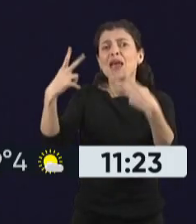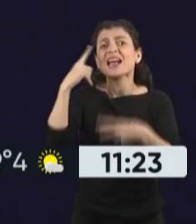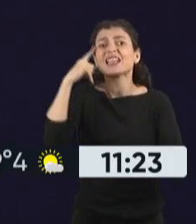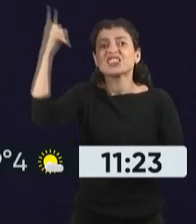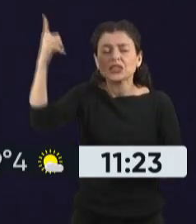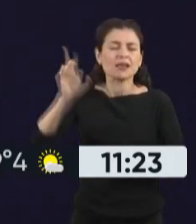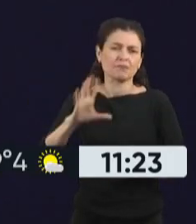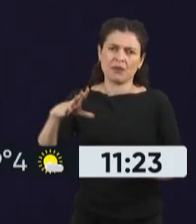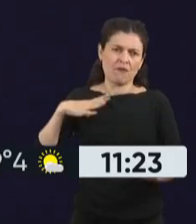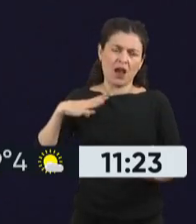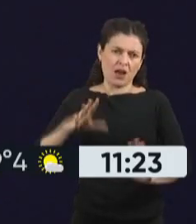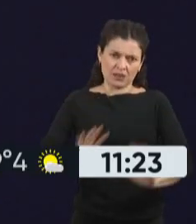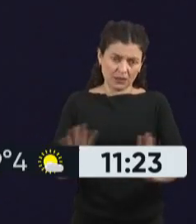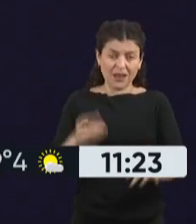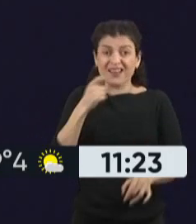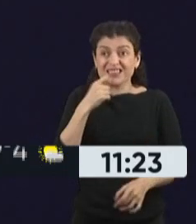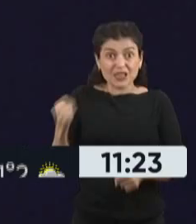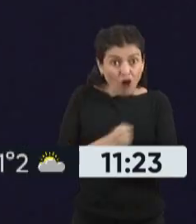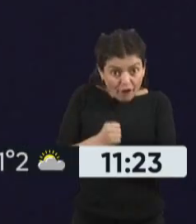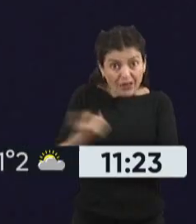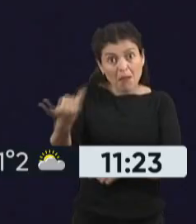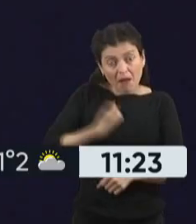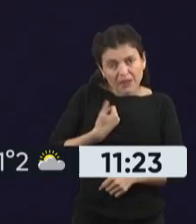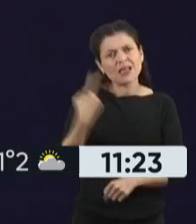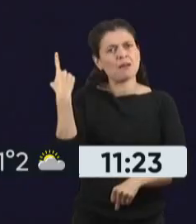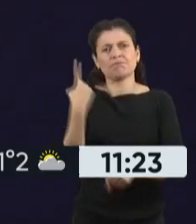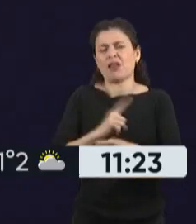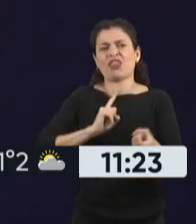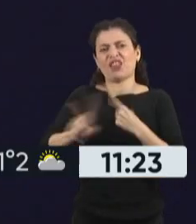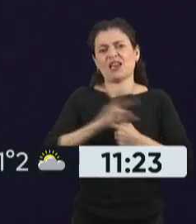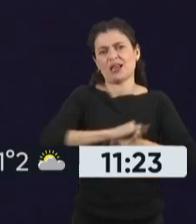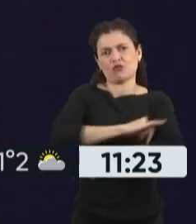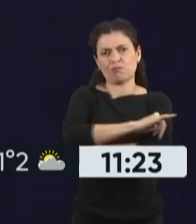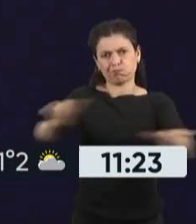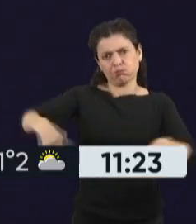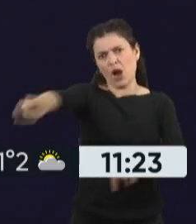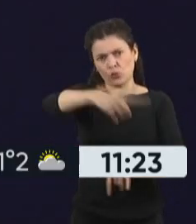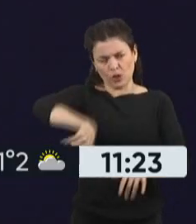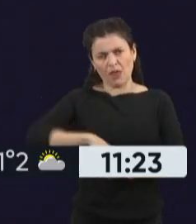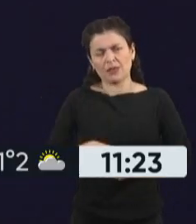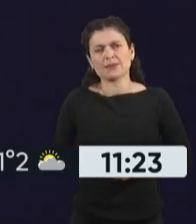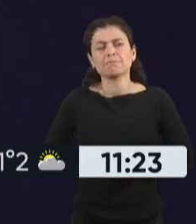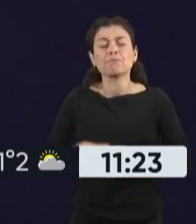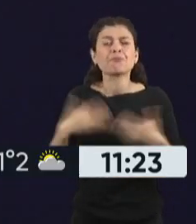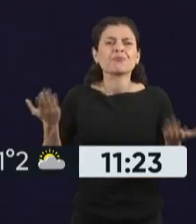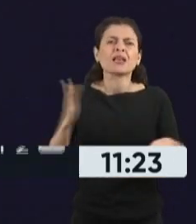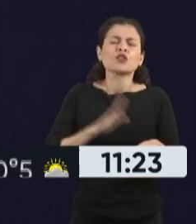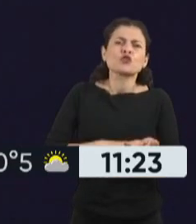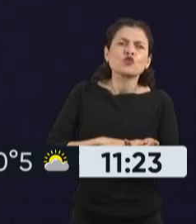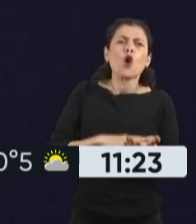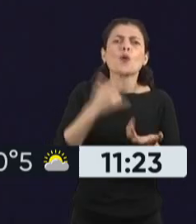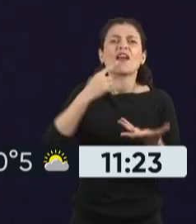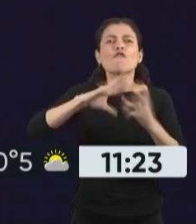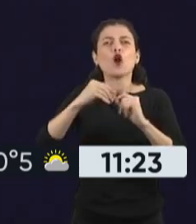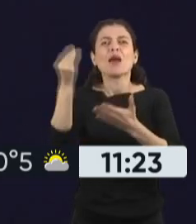esté, seré seguramente el primero en confirmárselos. Con respecto a la recuperación en